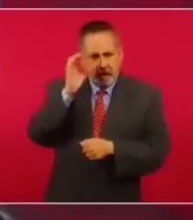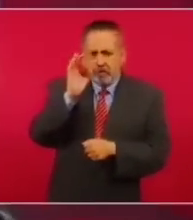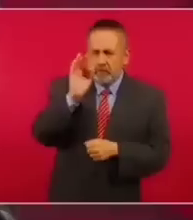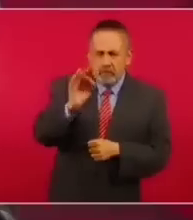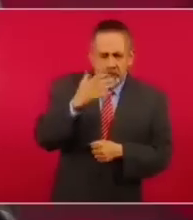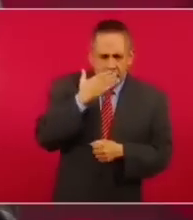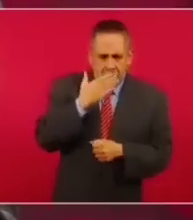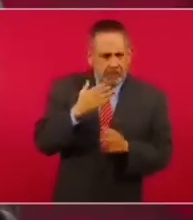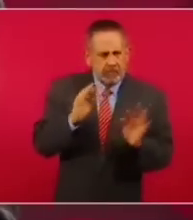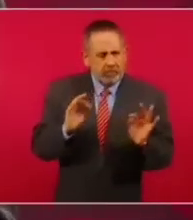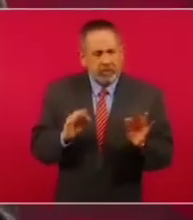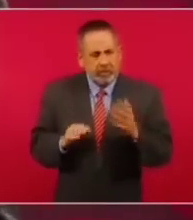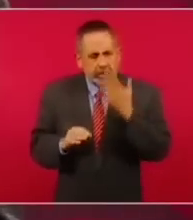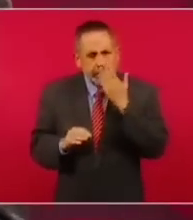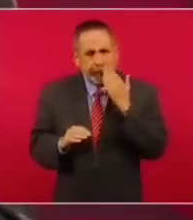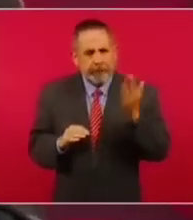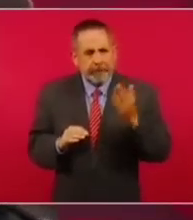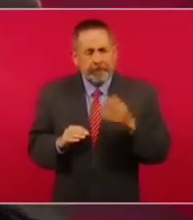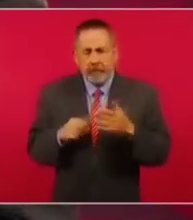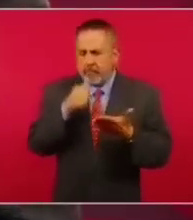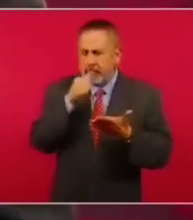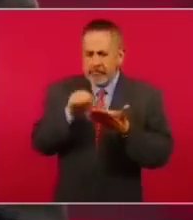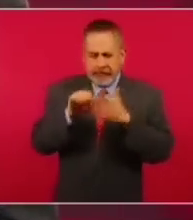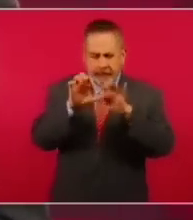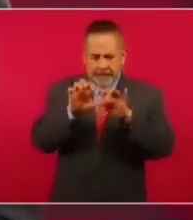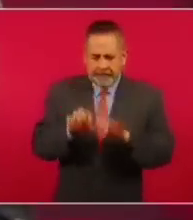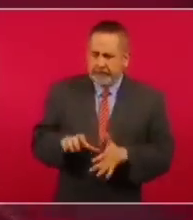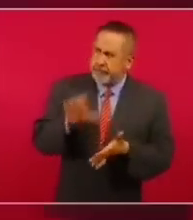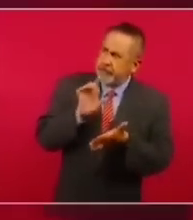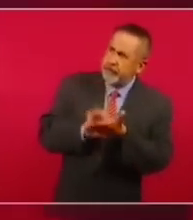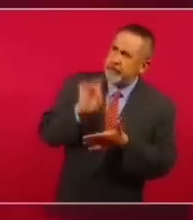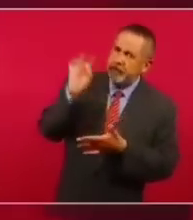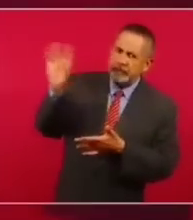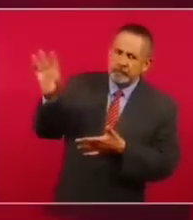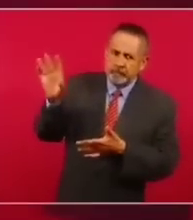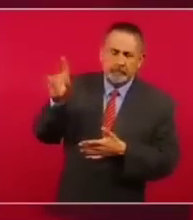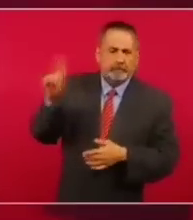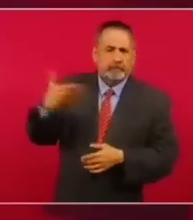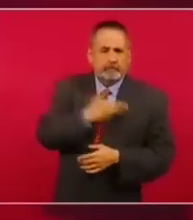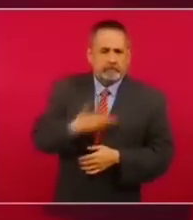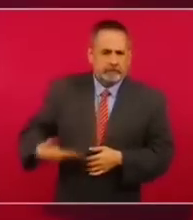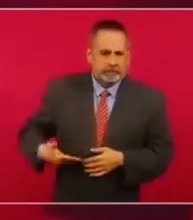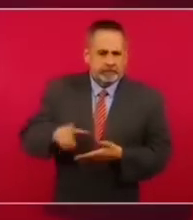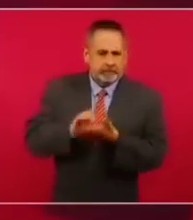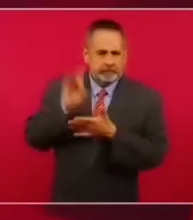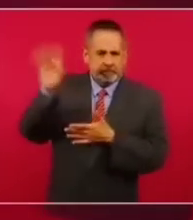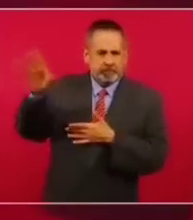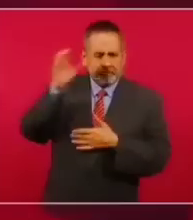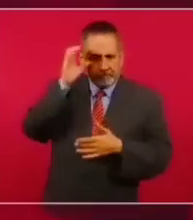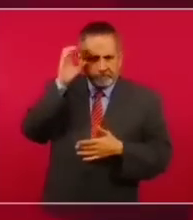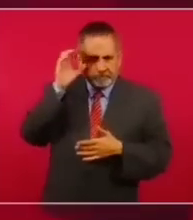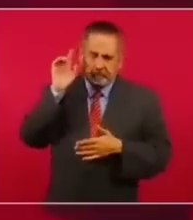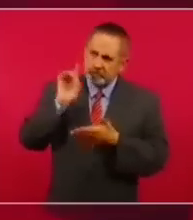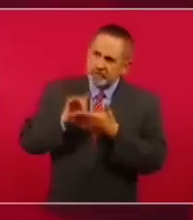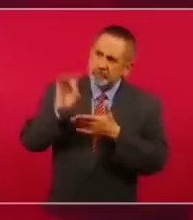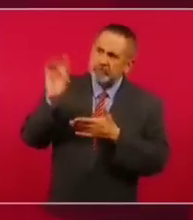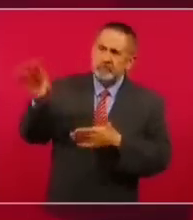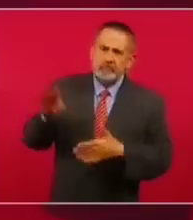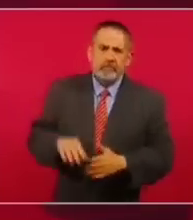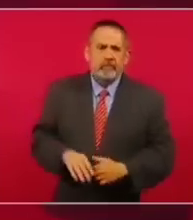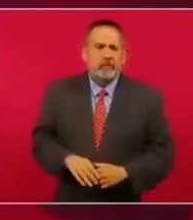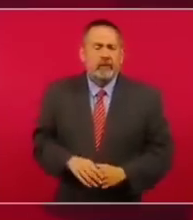China y le voy a enviar una carta al presidente de Chile